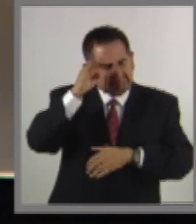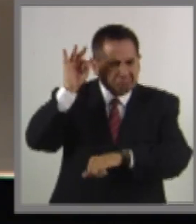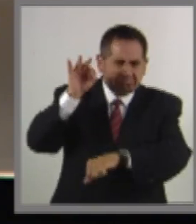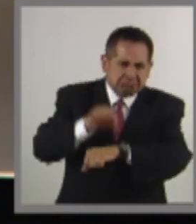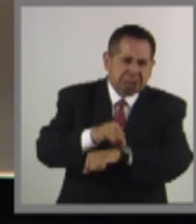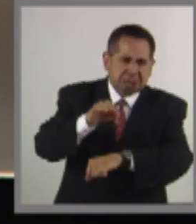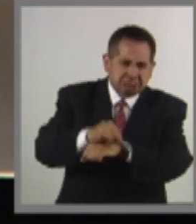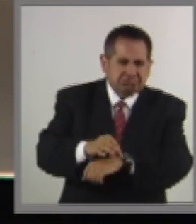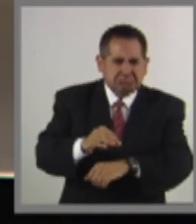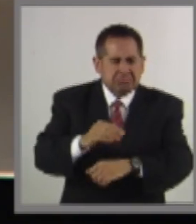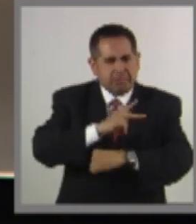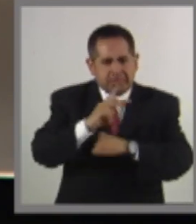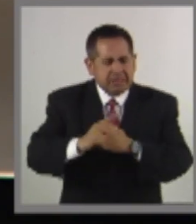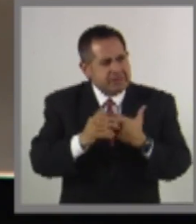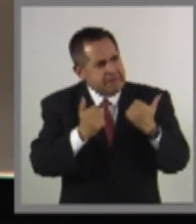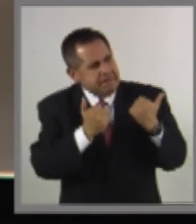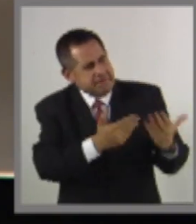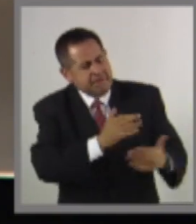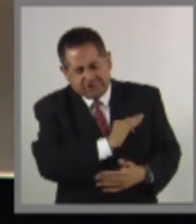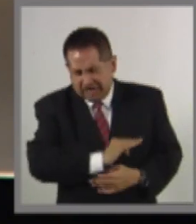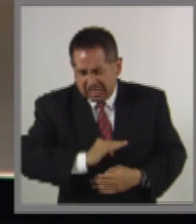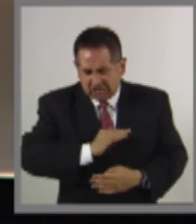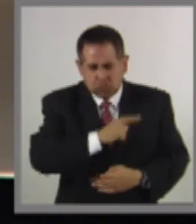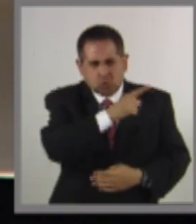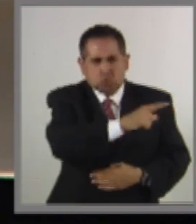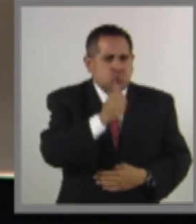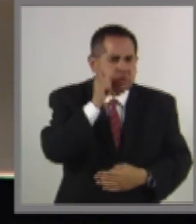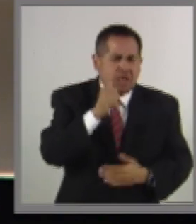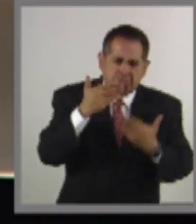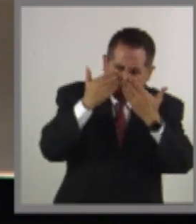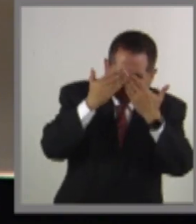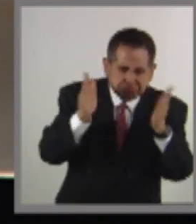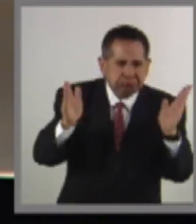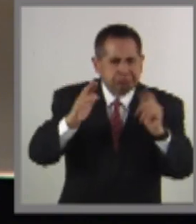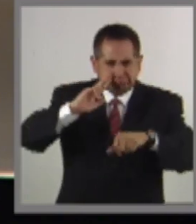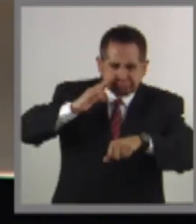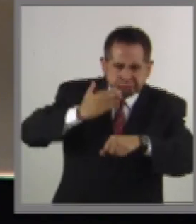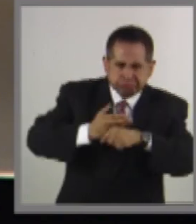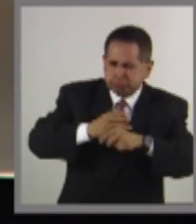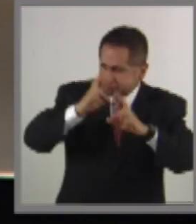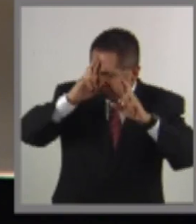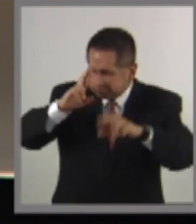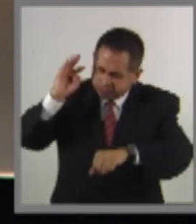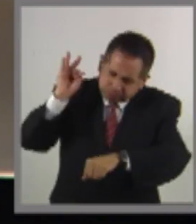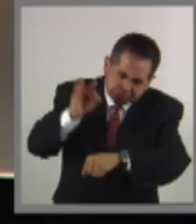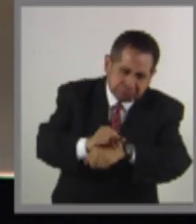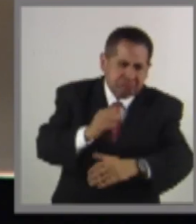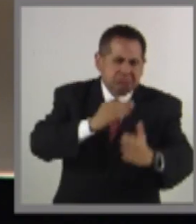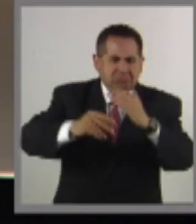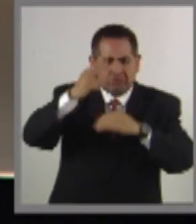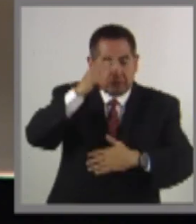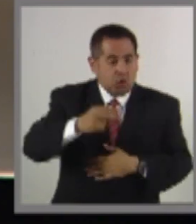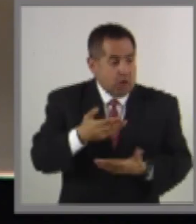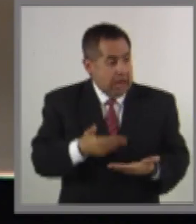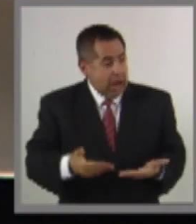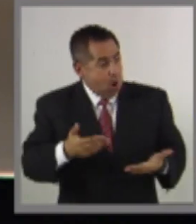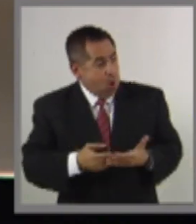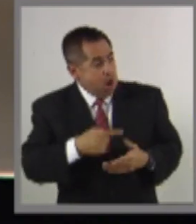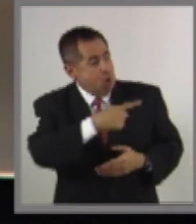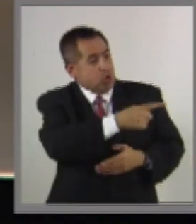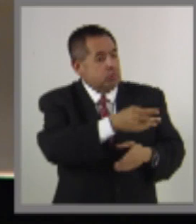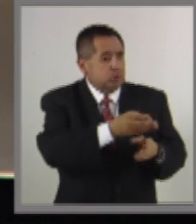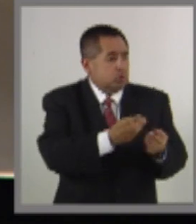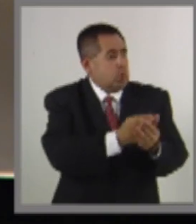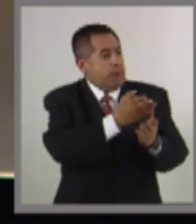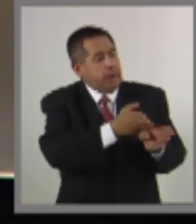país. Le felicito por esa actitud, siempre responsable con México. El día de hoy, que toma un